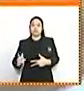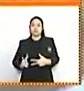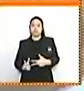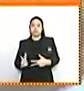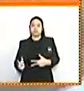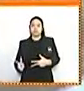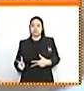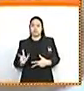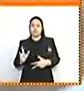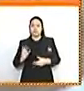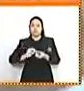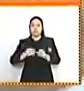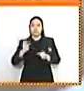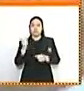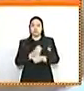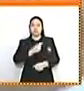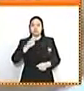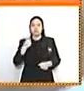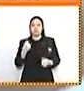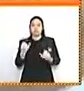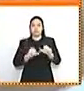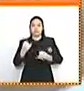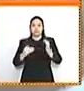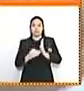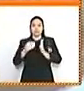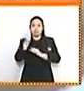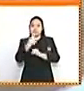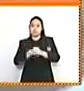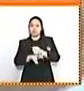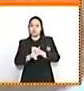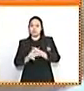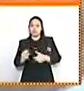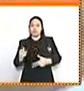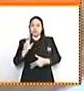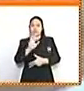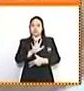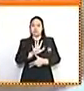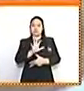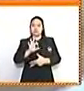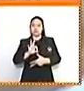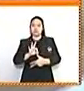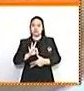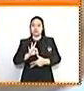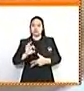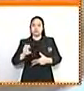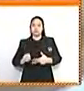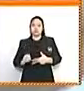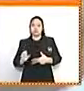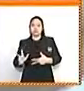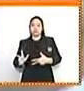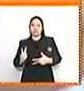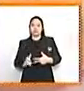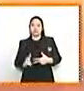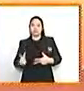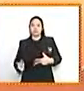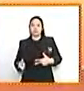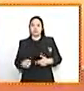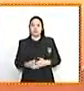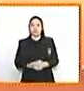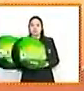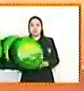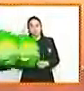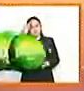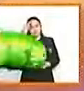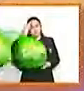22. Los tres números ganadores de la jugada millonaria de Pega 3 son 59, 03 y 22. Y ahora vamos a conocer